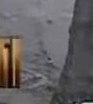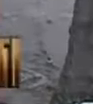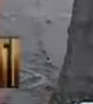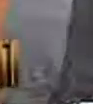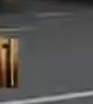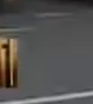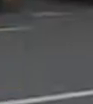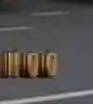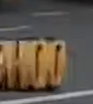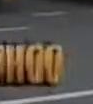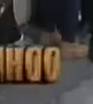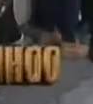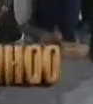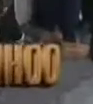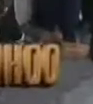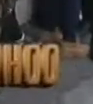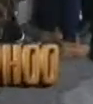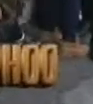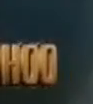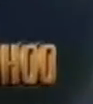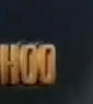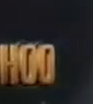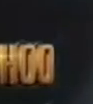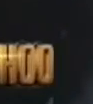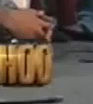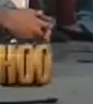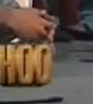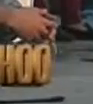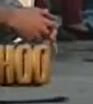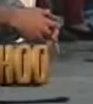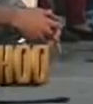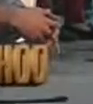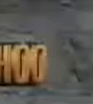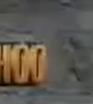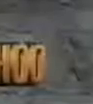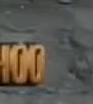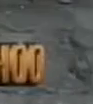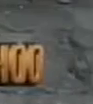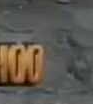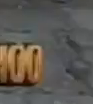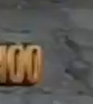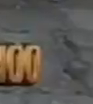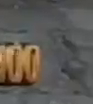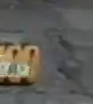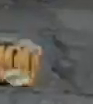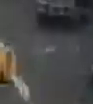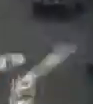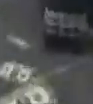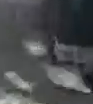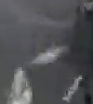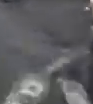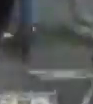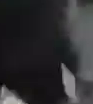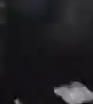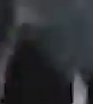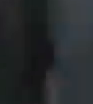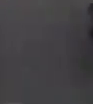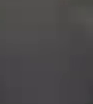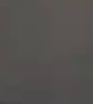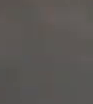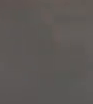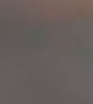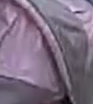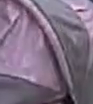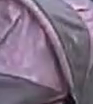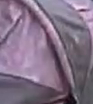ganar $10,000 y sabe cantar, bailar o actuar, pues esta es su oportunidad de oro. Participe en el casting para